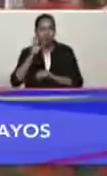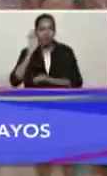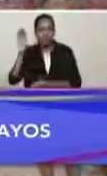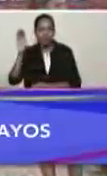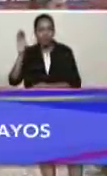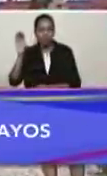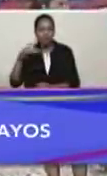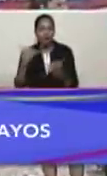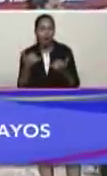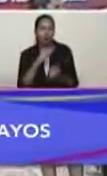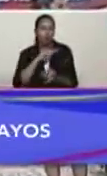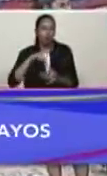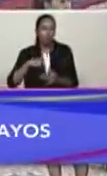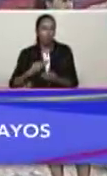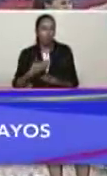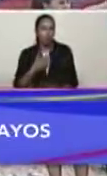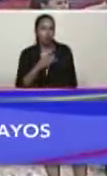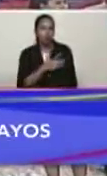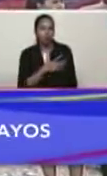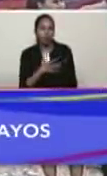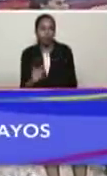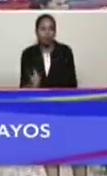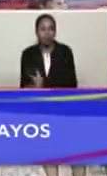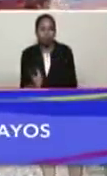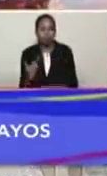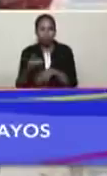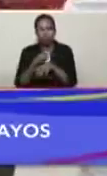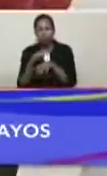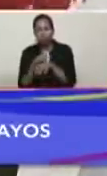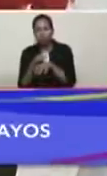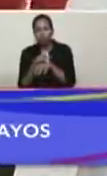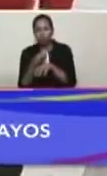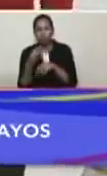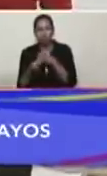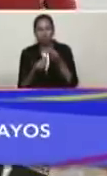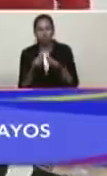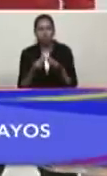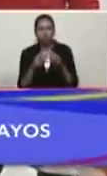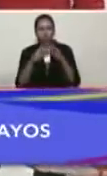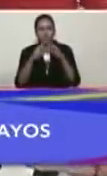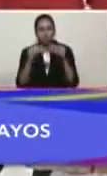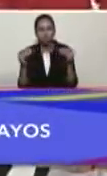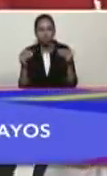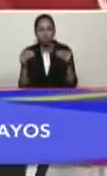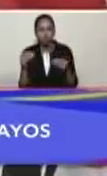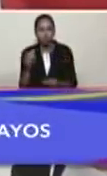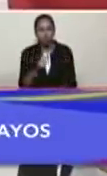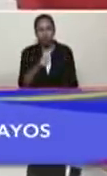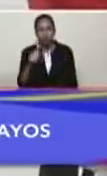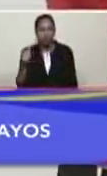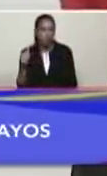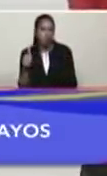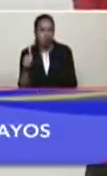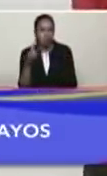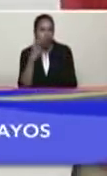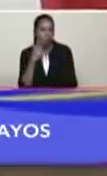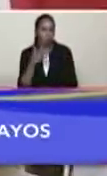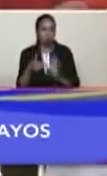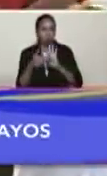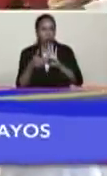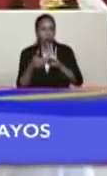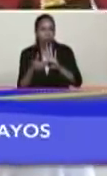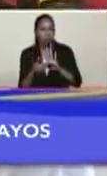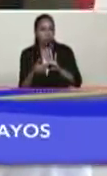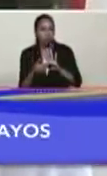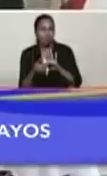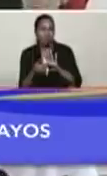Ahora queremos, señor gobernador, como lo hacemos en todos los hitos de entrega de vivienda,